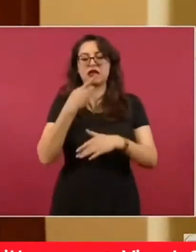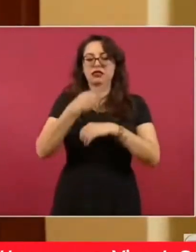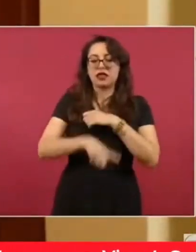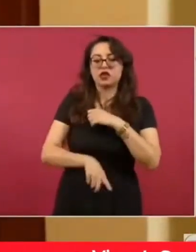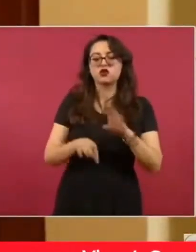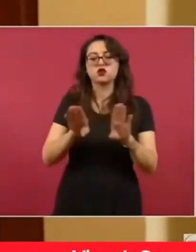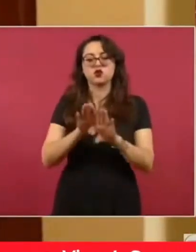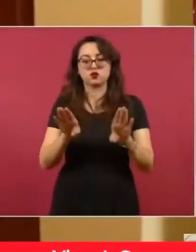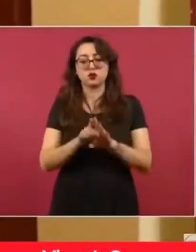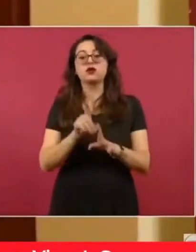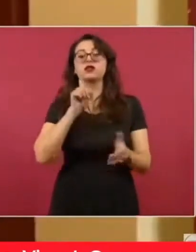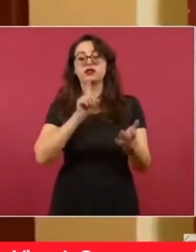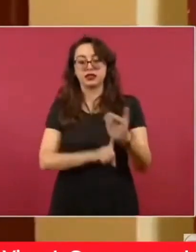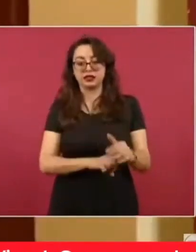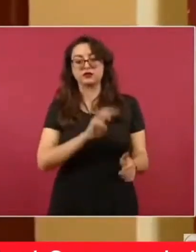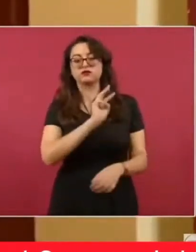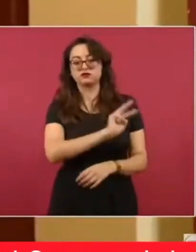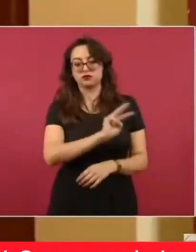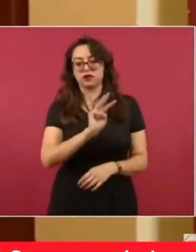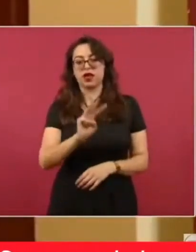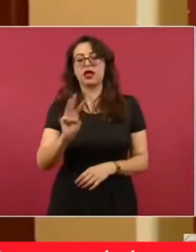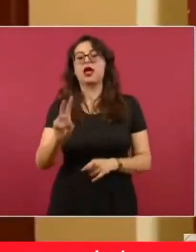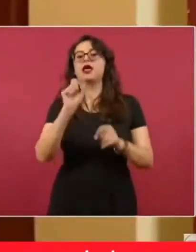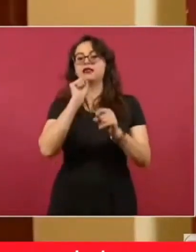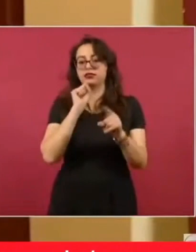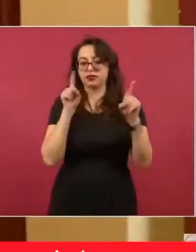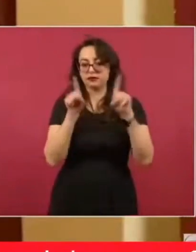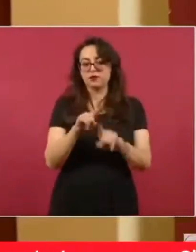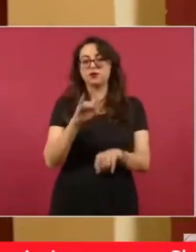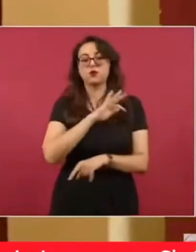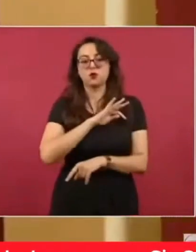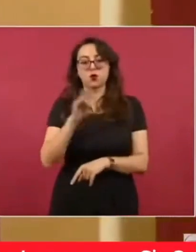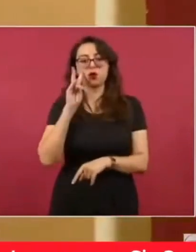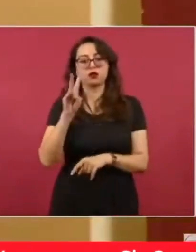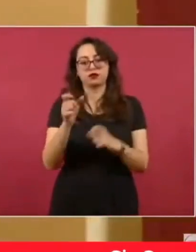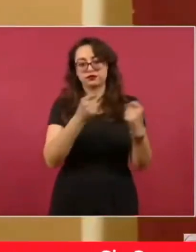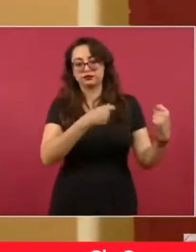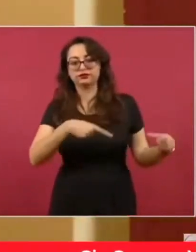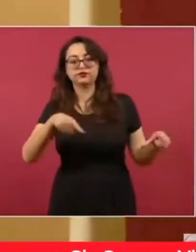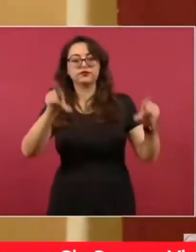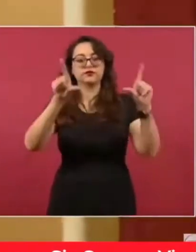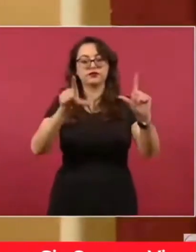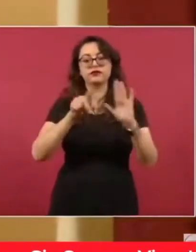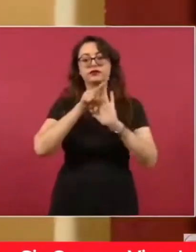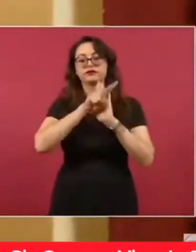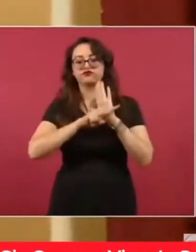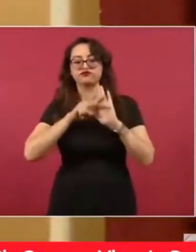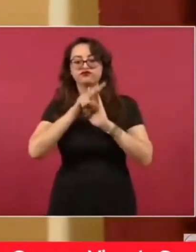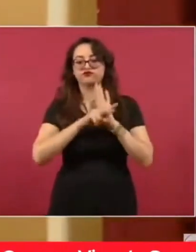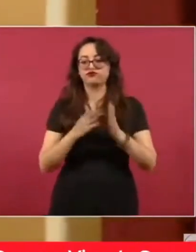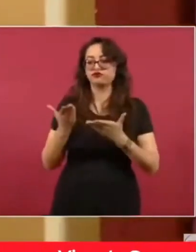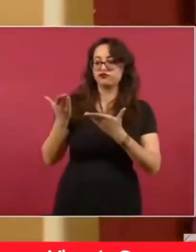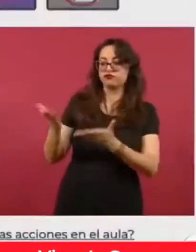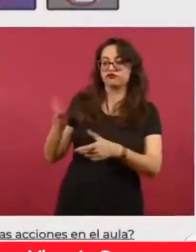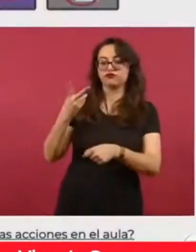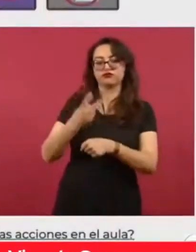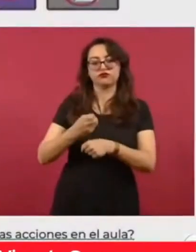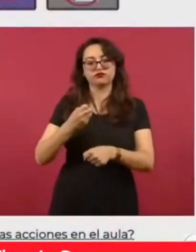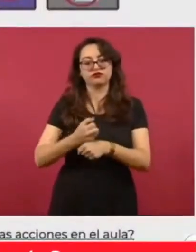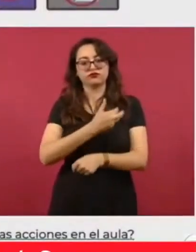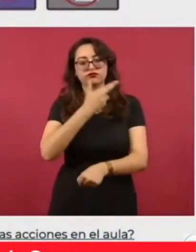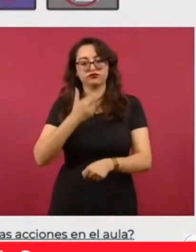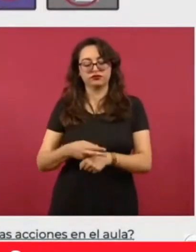causan. En el micrositio ya están las cápsulas que presenta la Secretaría de Salud en voz del subsecretario, el doctor